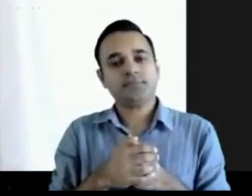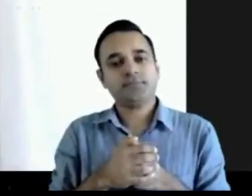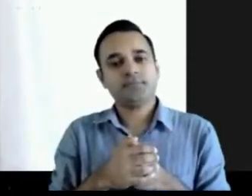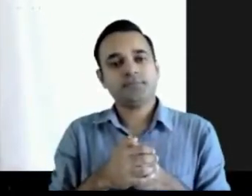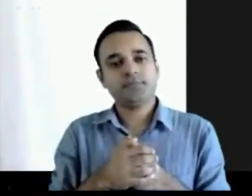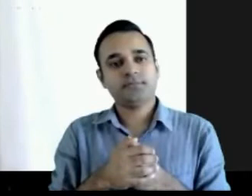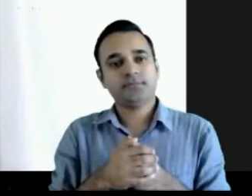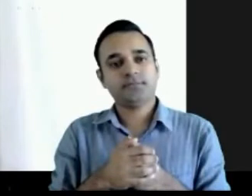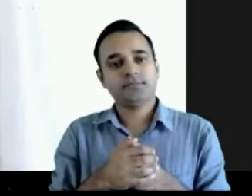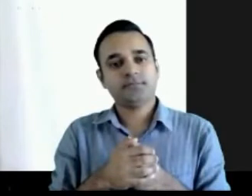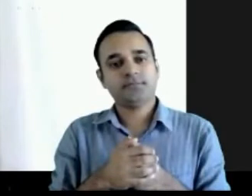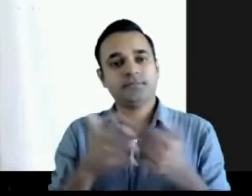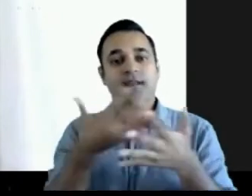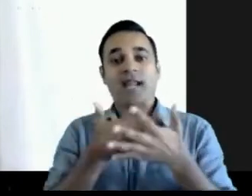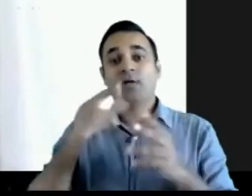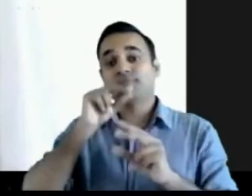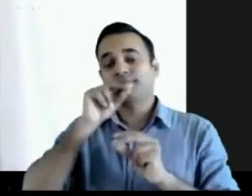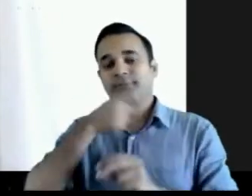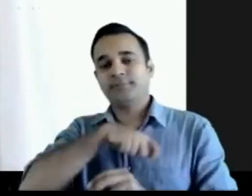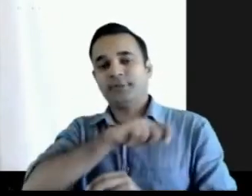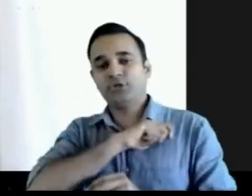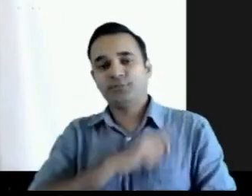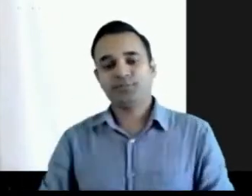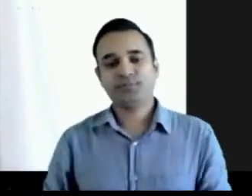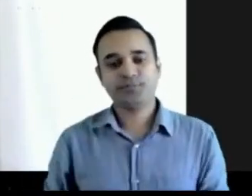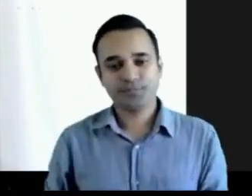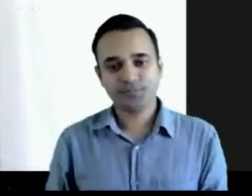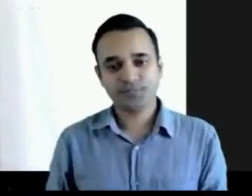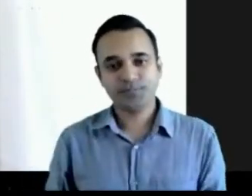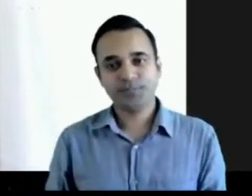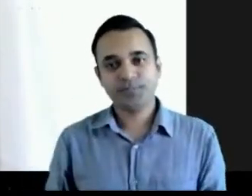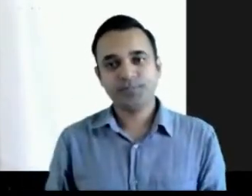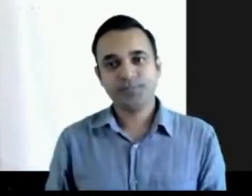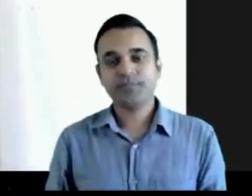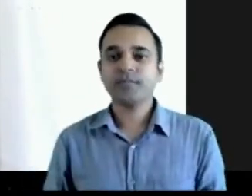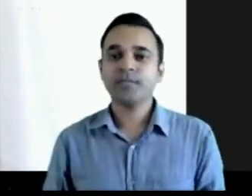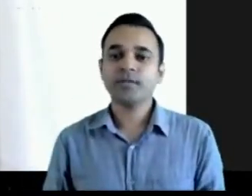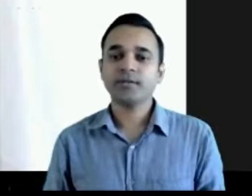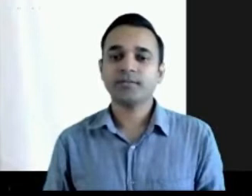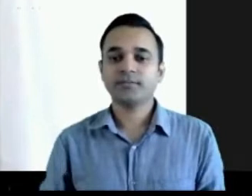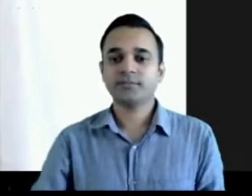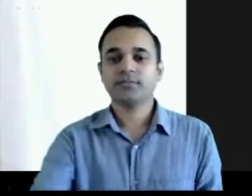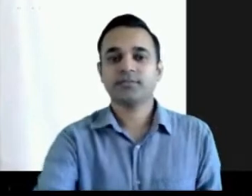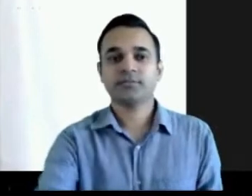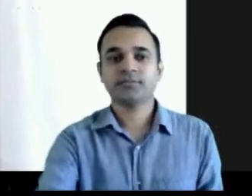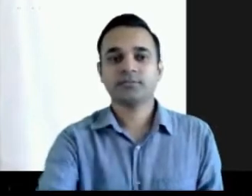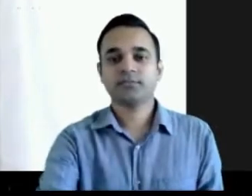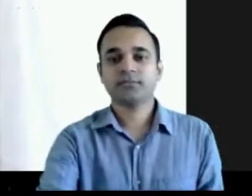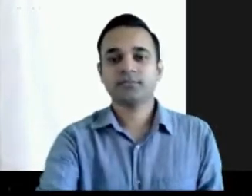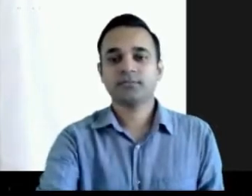dominicana quien lamenta enormemente no estar con nosotros en el día de hoy deseo expresar nuestros